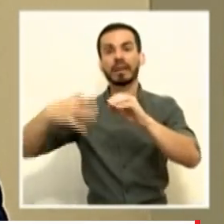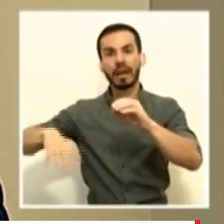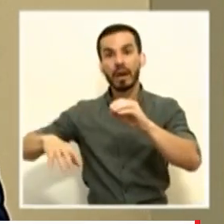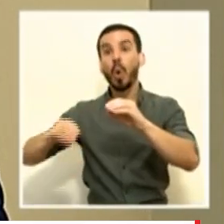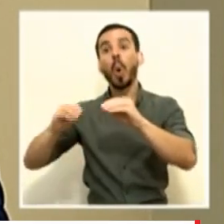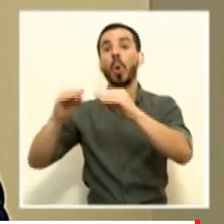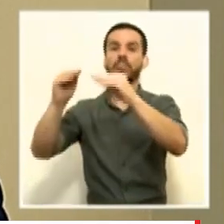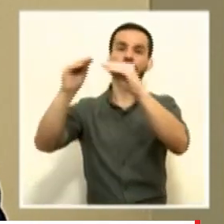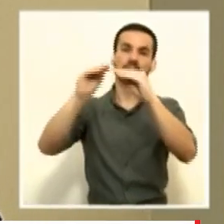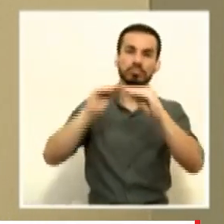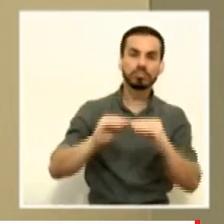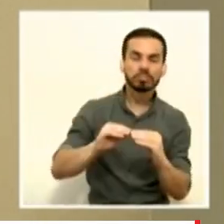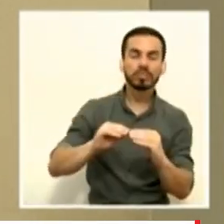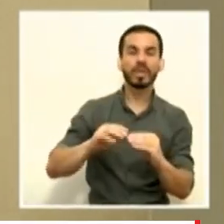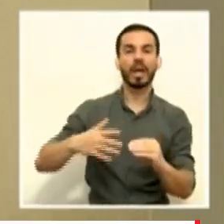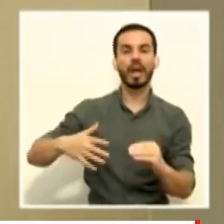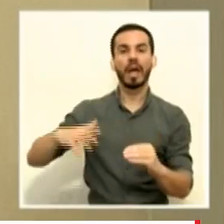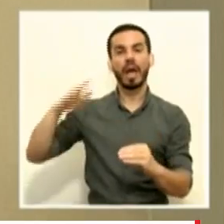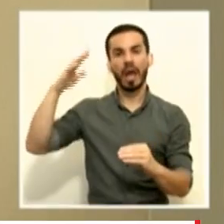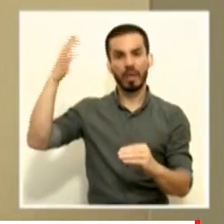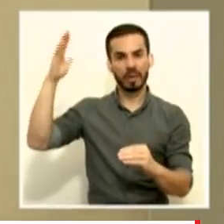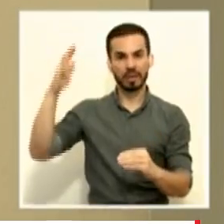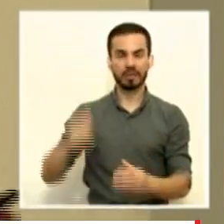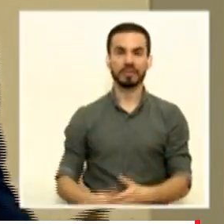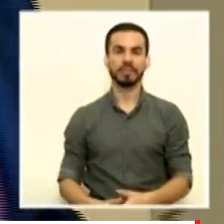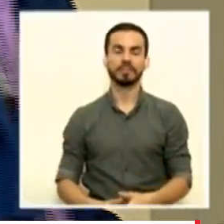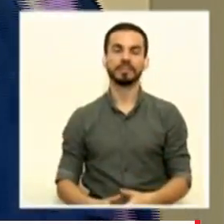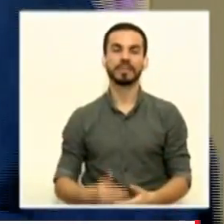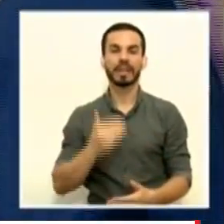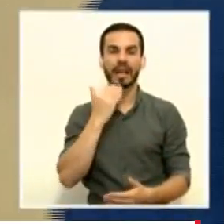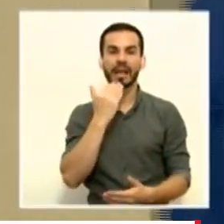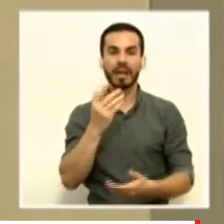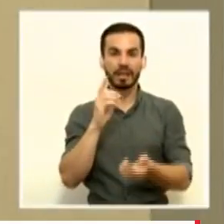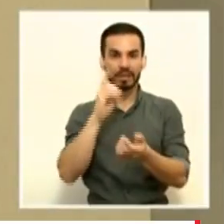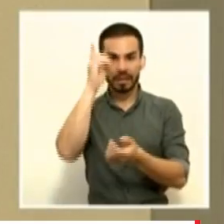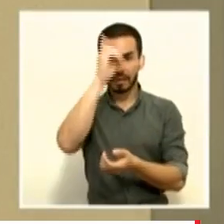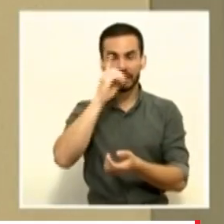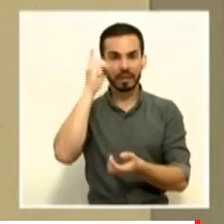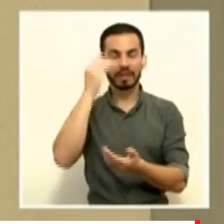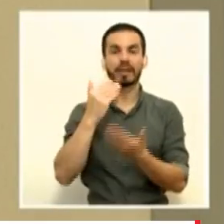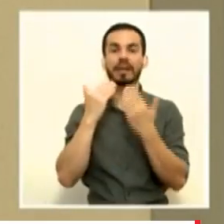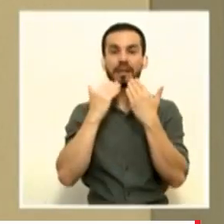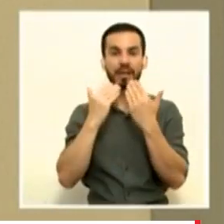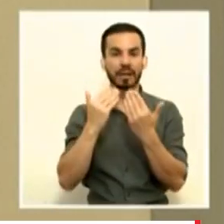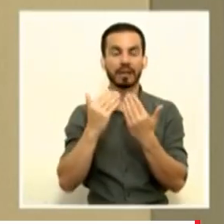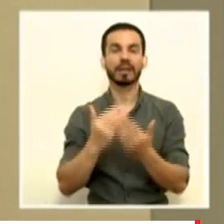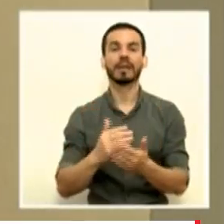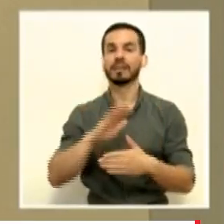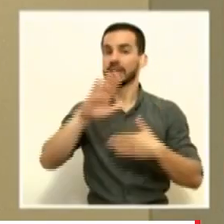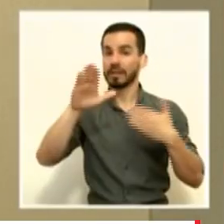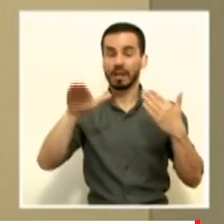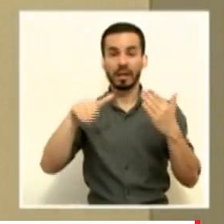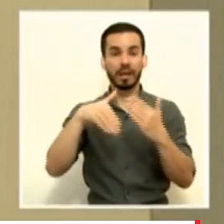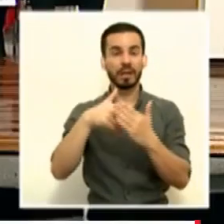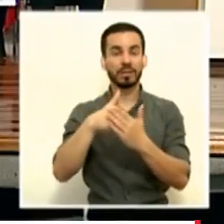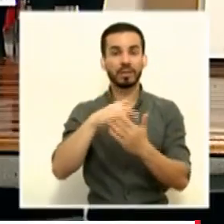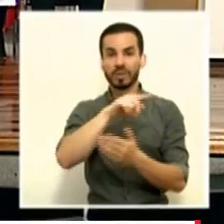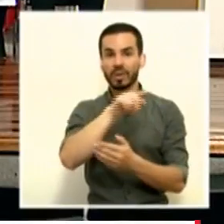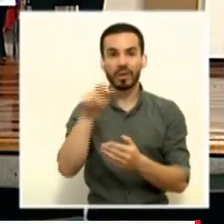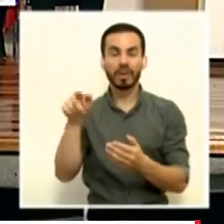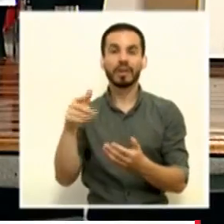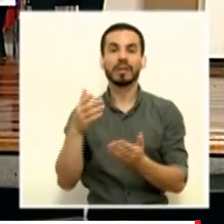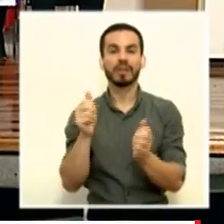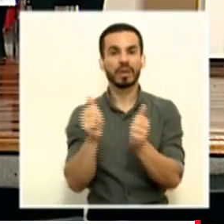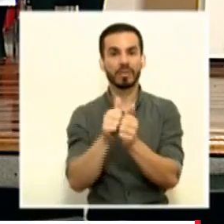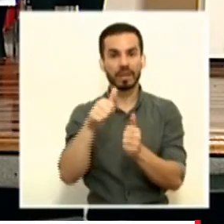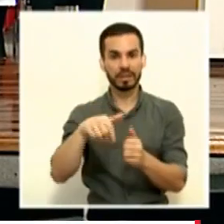de más bien descender hacia amarilla. Muchísimas gracias, doctor Daniel Salas. Muchísimas gracias a todos y a todos los